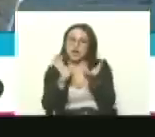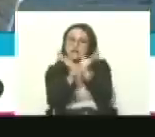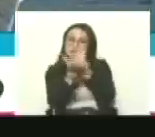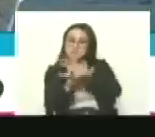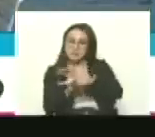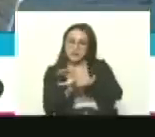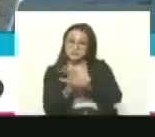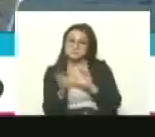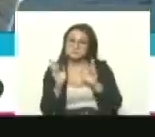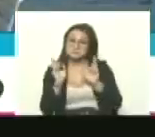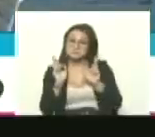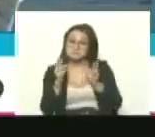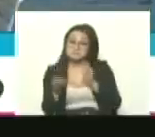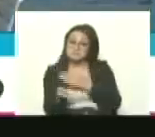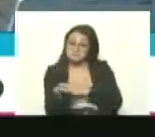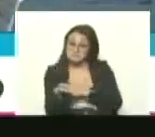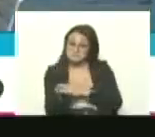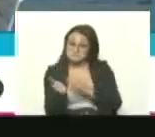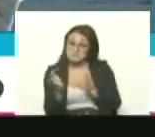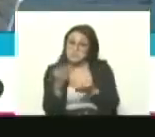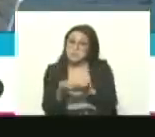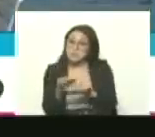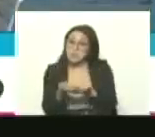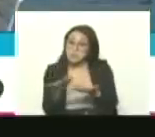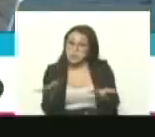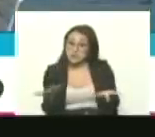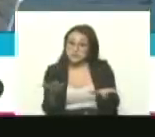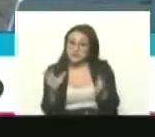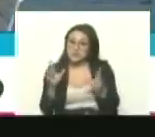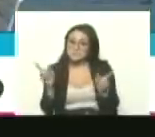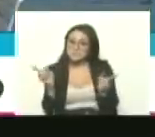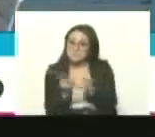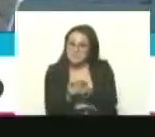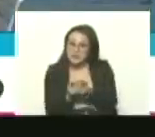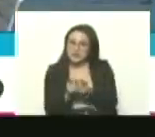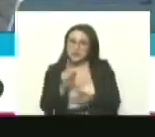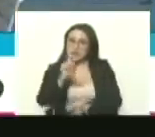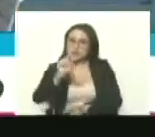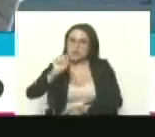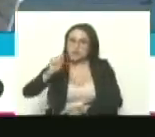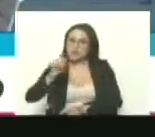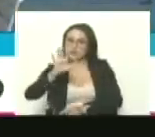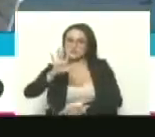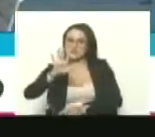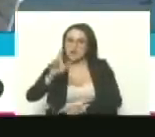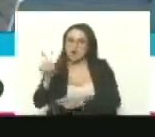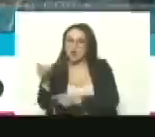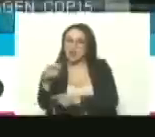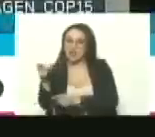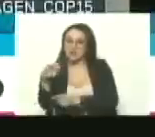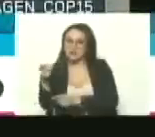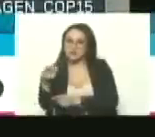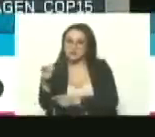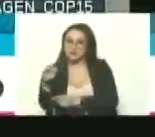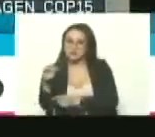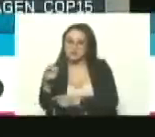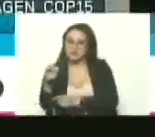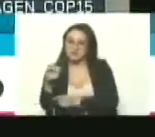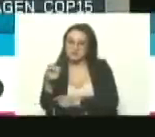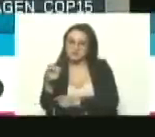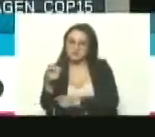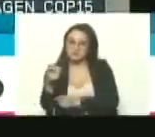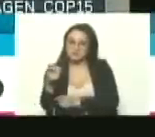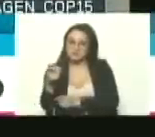proponía reducir el 1.5 grados centígrados. Controlar. Y